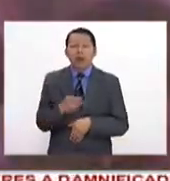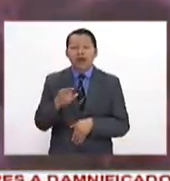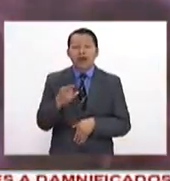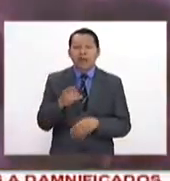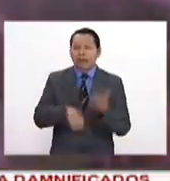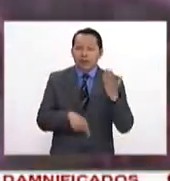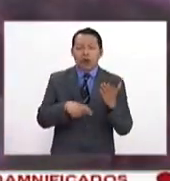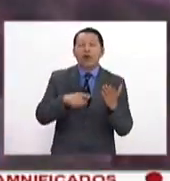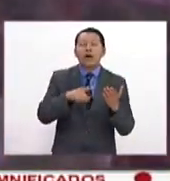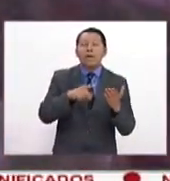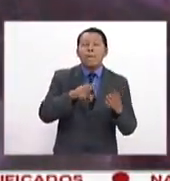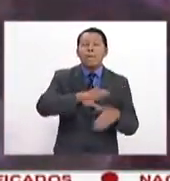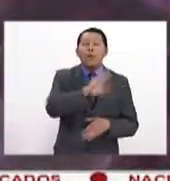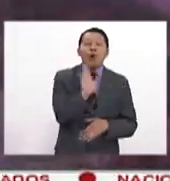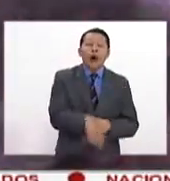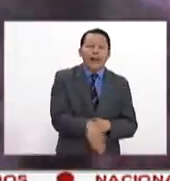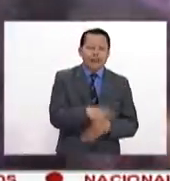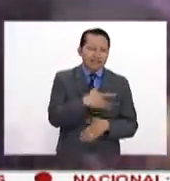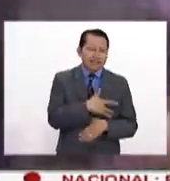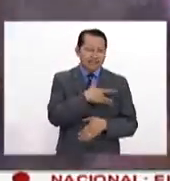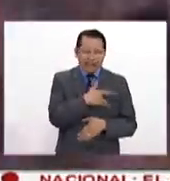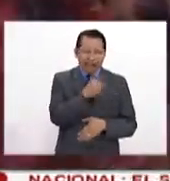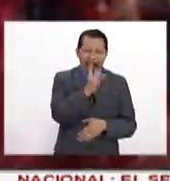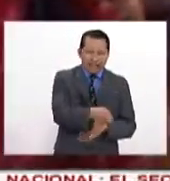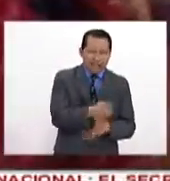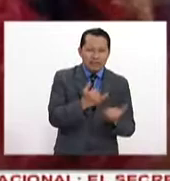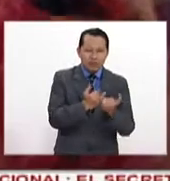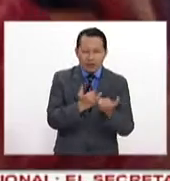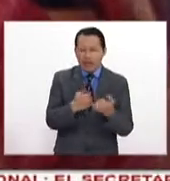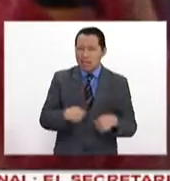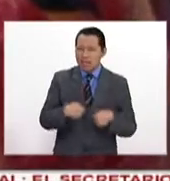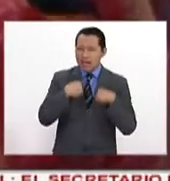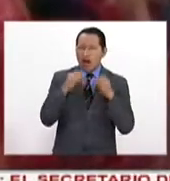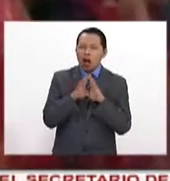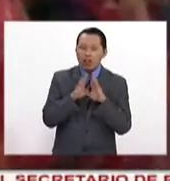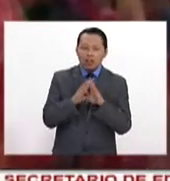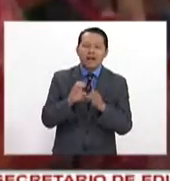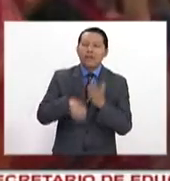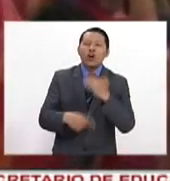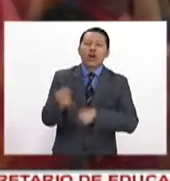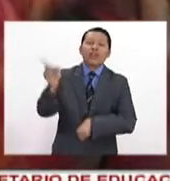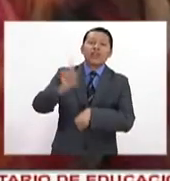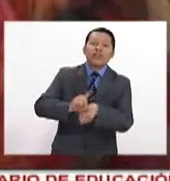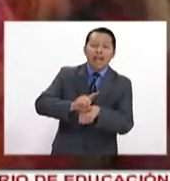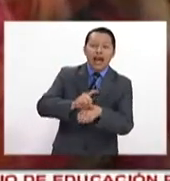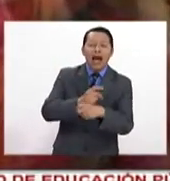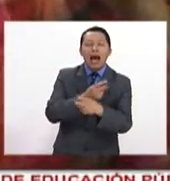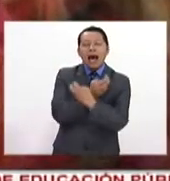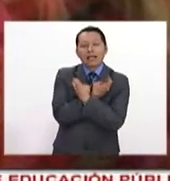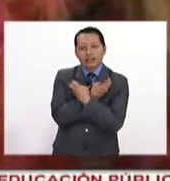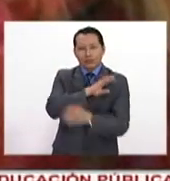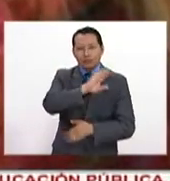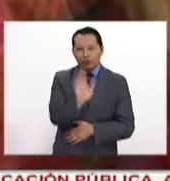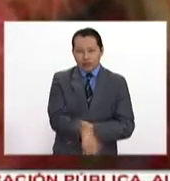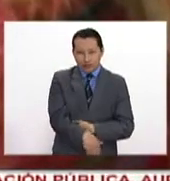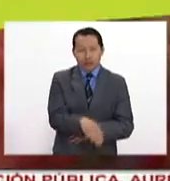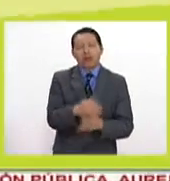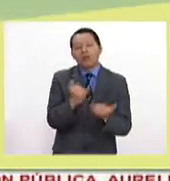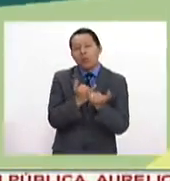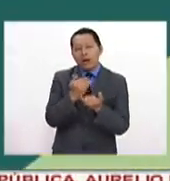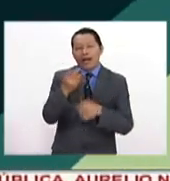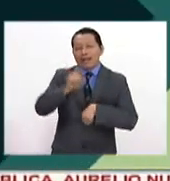la muerte y el papel que juega en nuestras vidas, el Día de Muertos, así como otras tradiciones llenas de color y de cultura. Sin